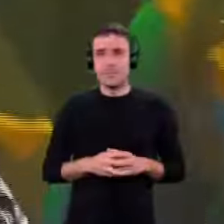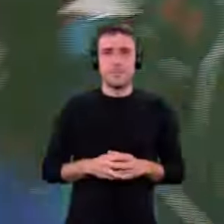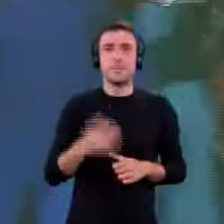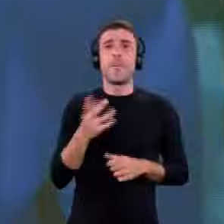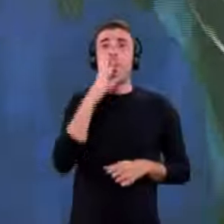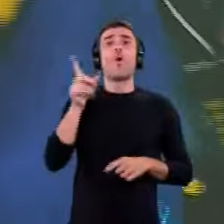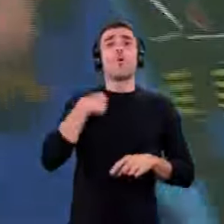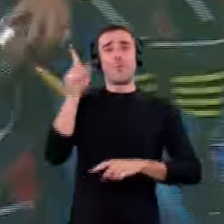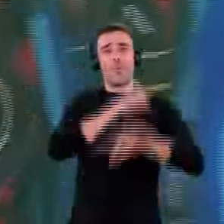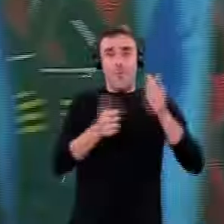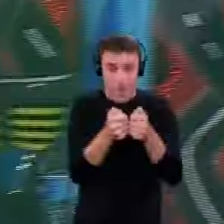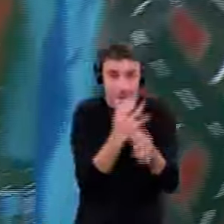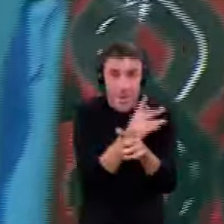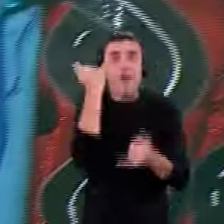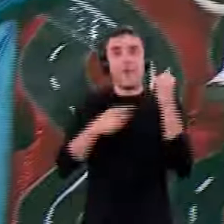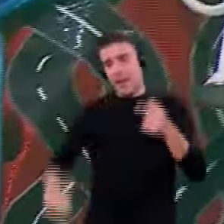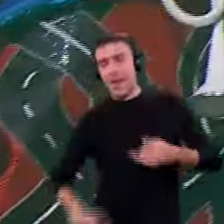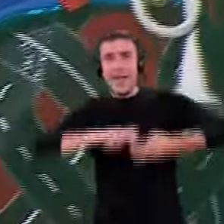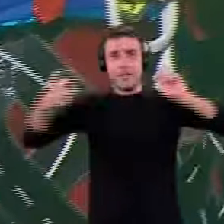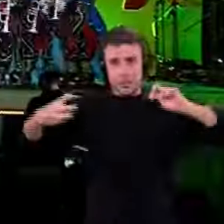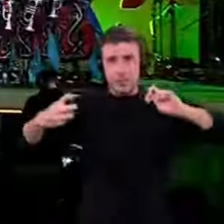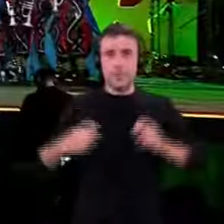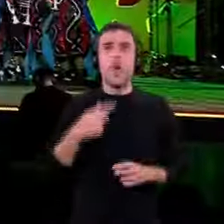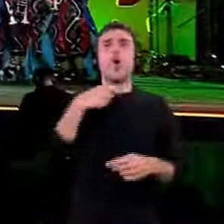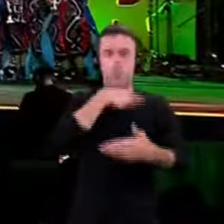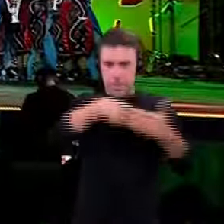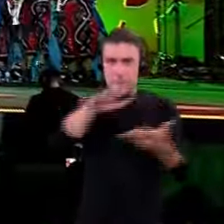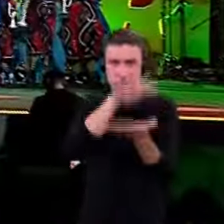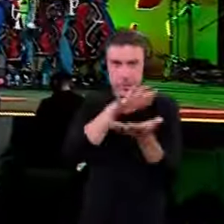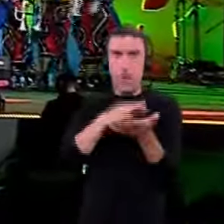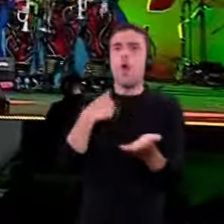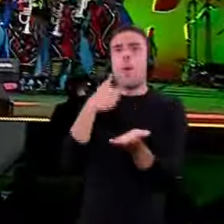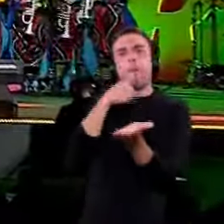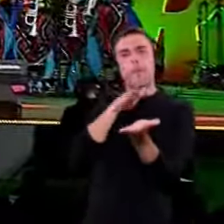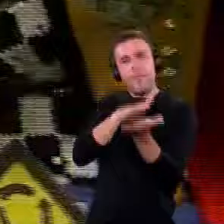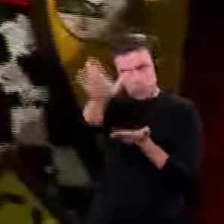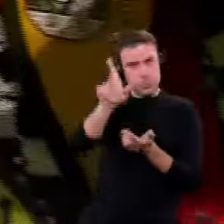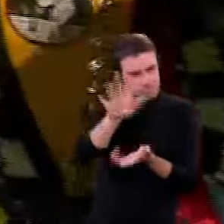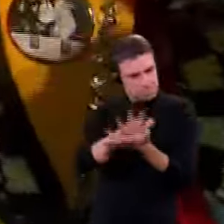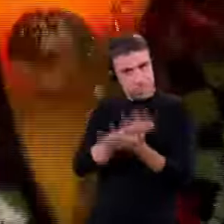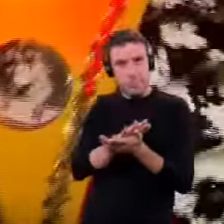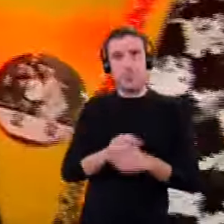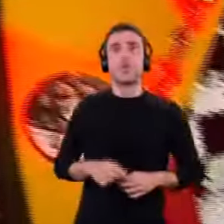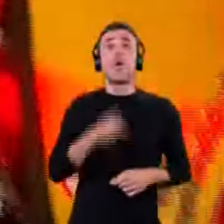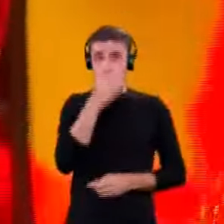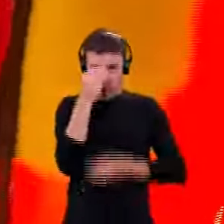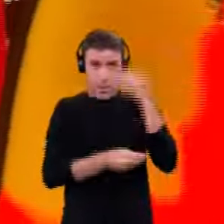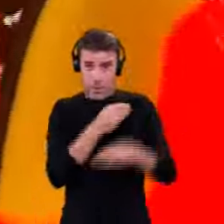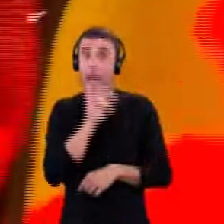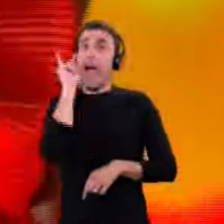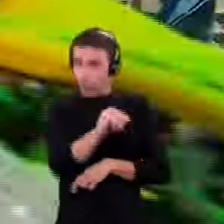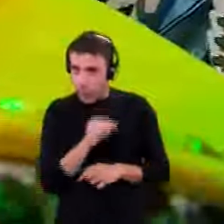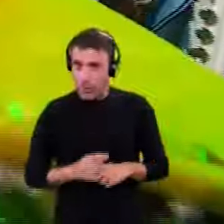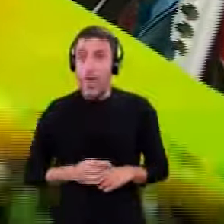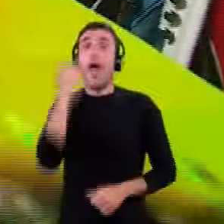Se me subió el gemelo, para tu da cuenta que después yo te hago un piso un al momento, tú también lo has hecho, cacho cabrón,